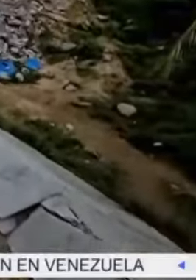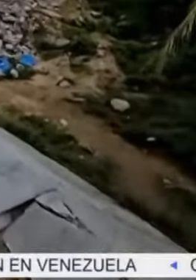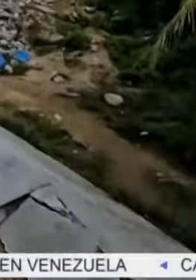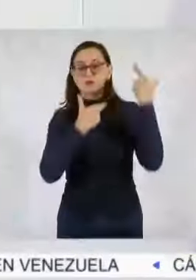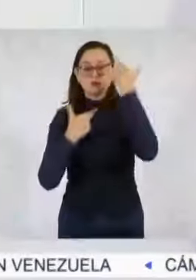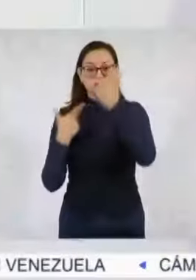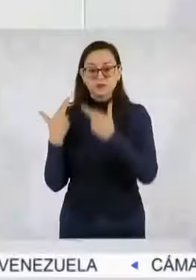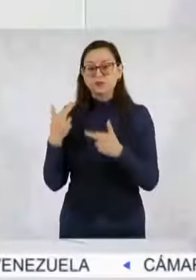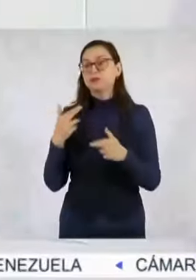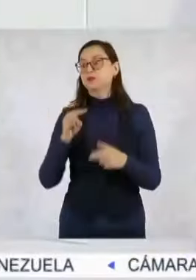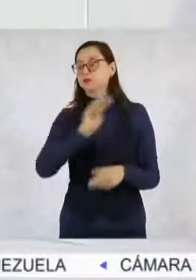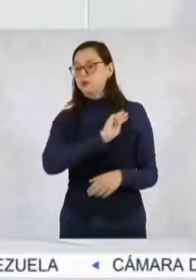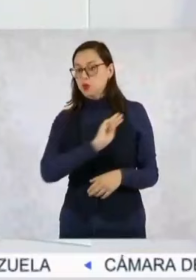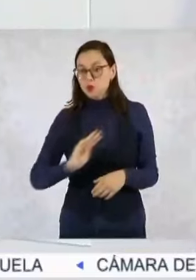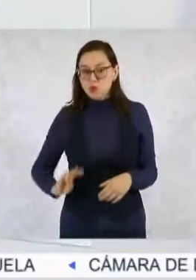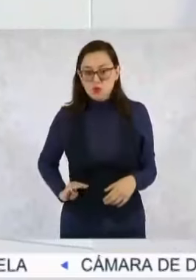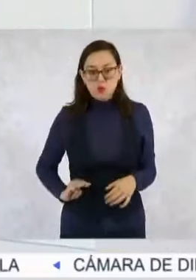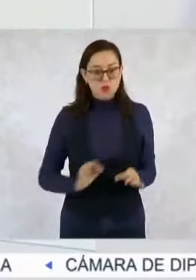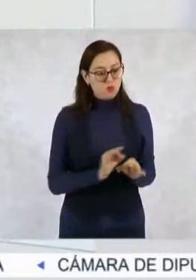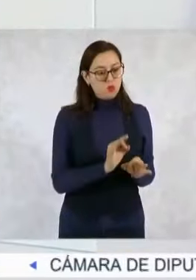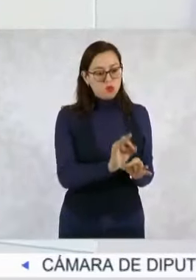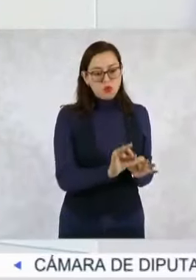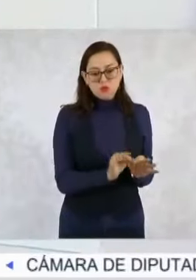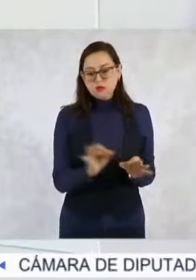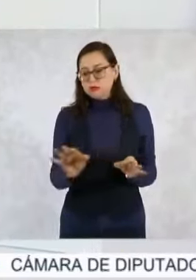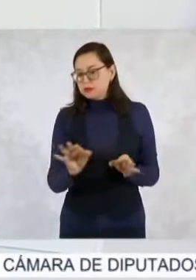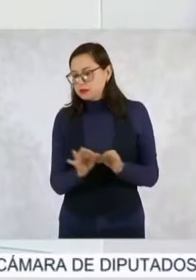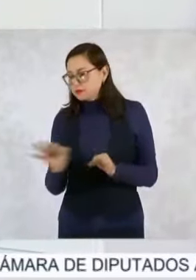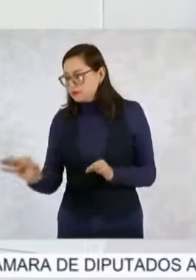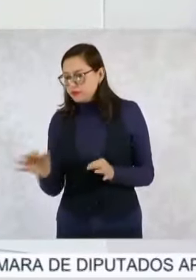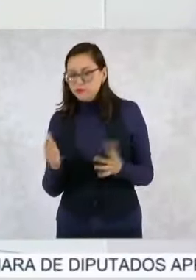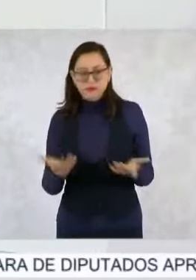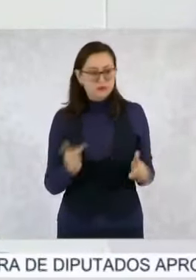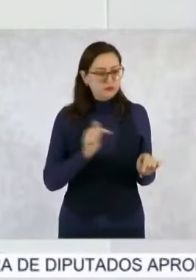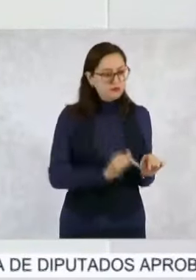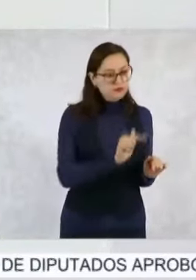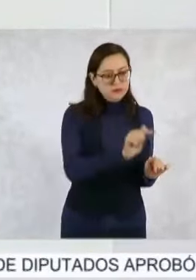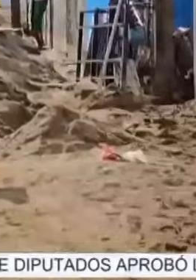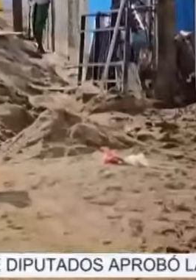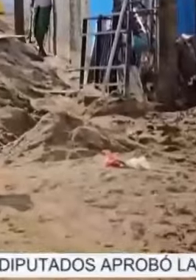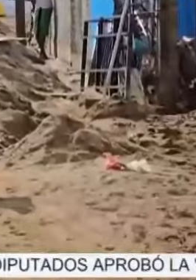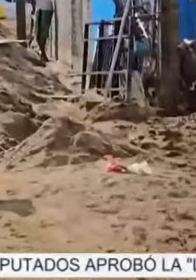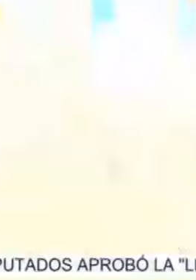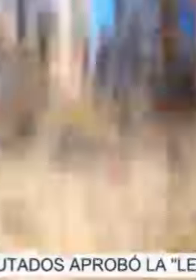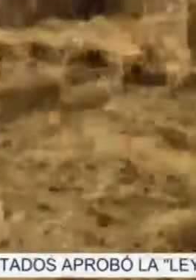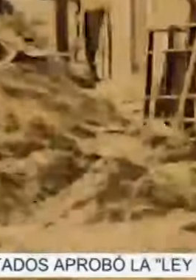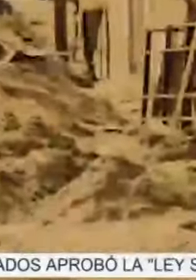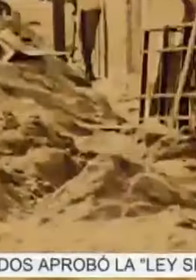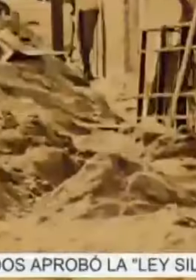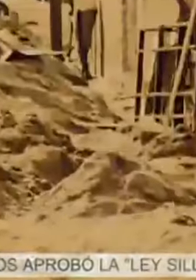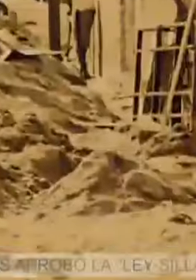lo municipios las poblaciones y las colonias en Acapulco más afectadas